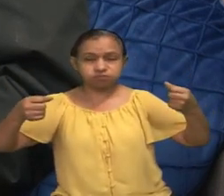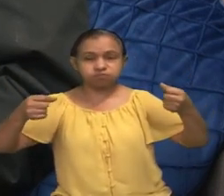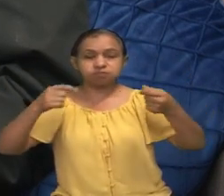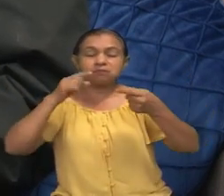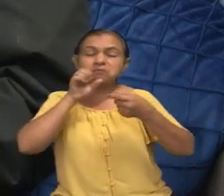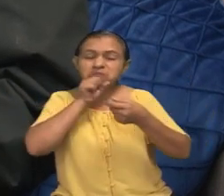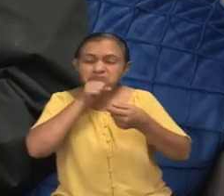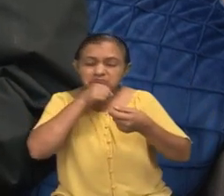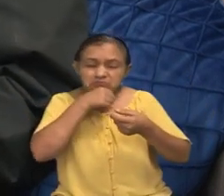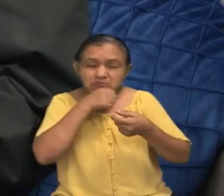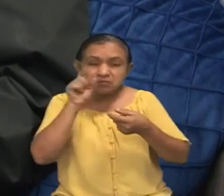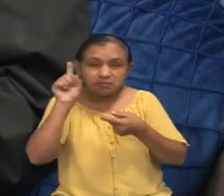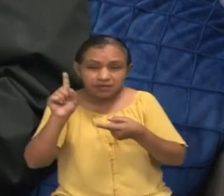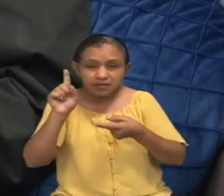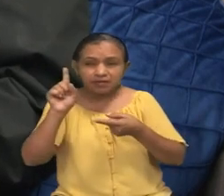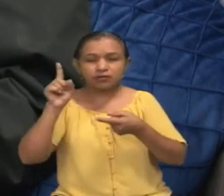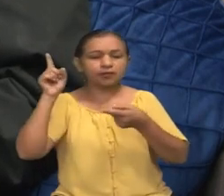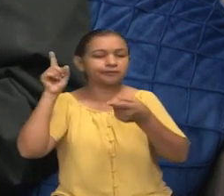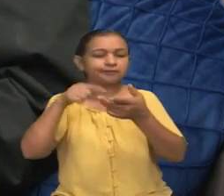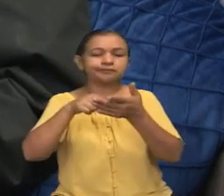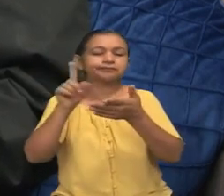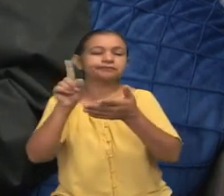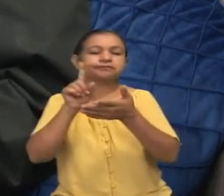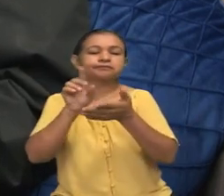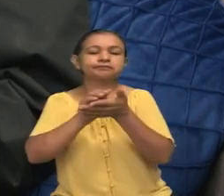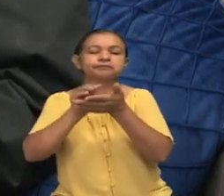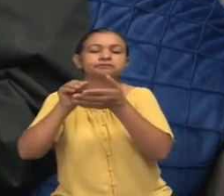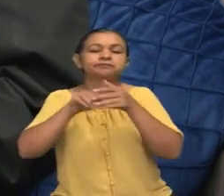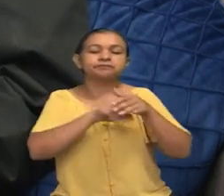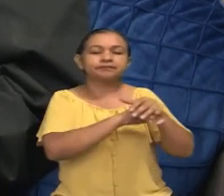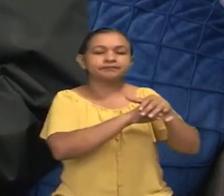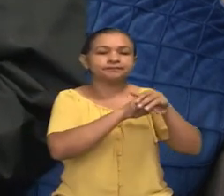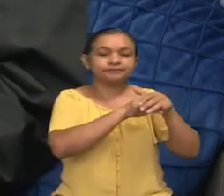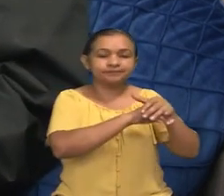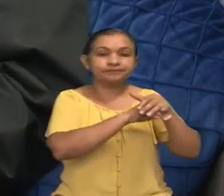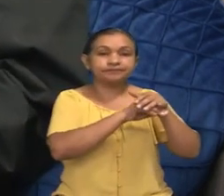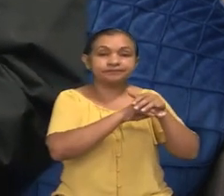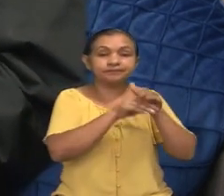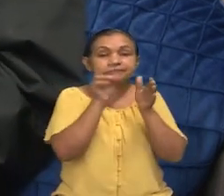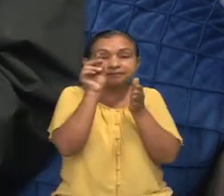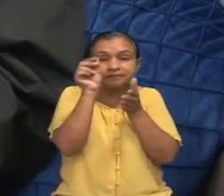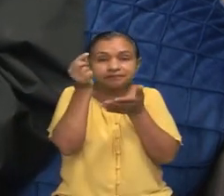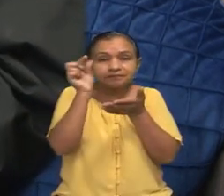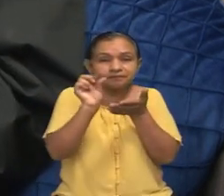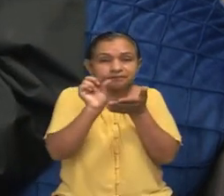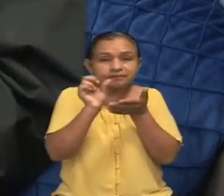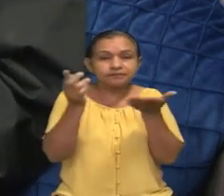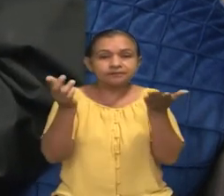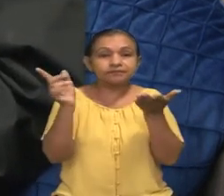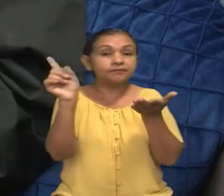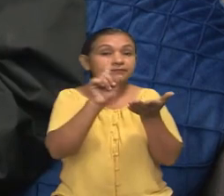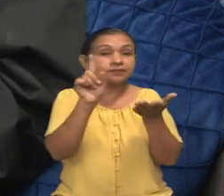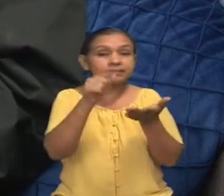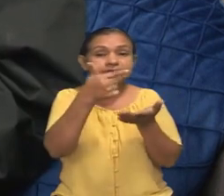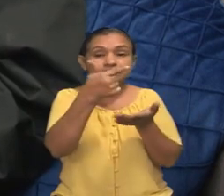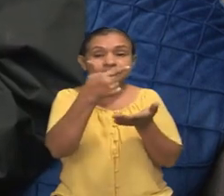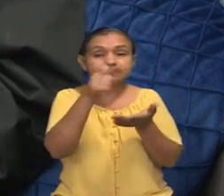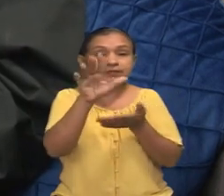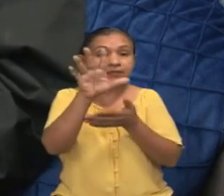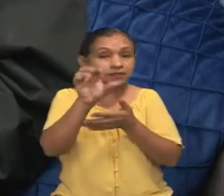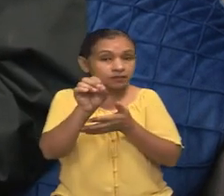Bolaños mantuvieron esa derogación de la pensión reducida, es decir, que no se necesitaba llegar a las